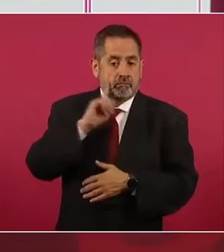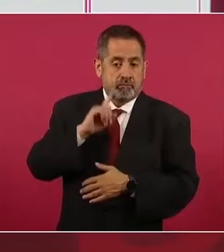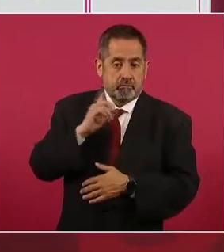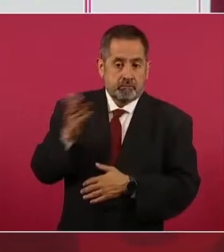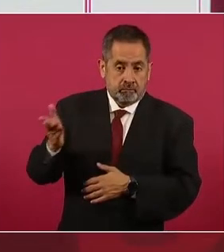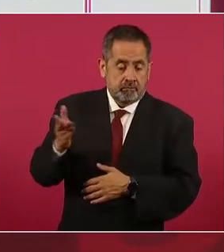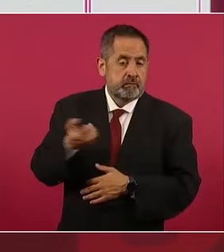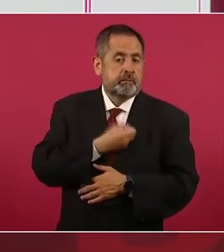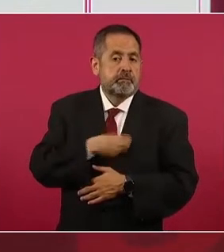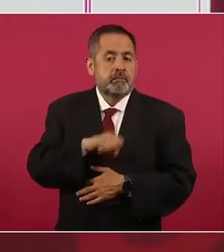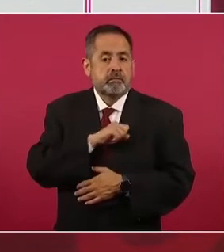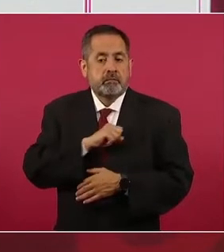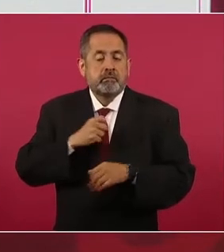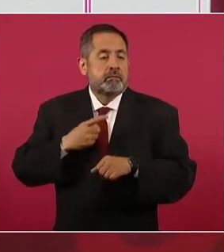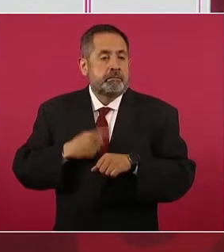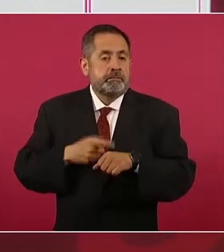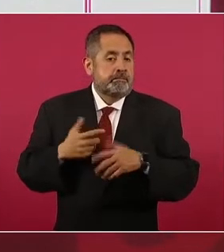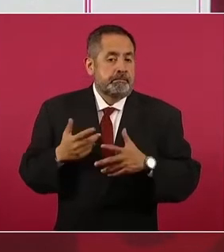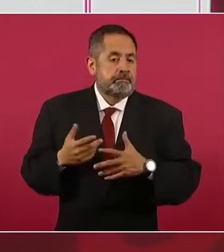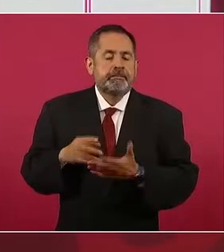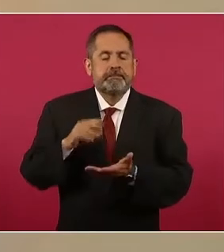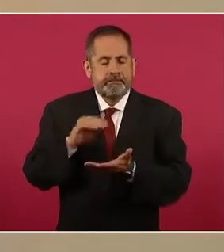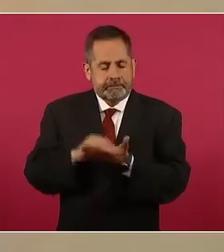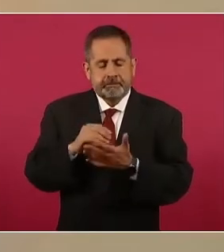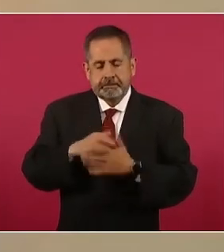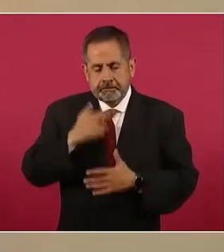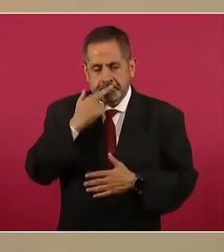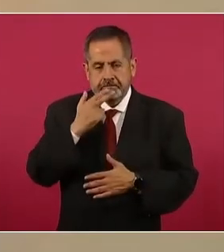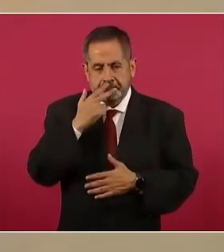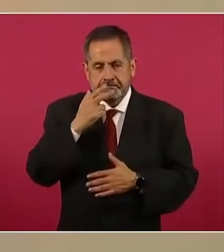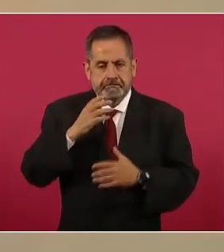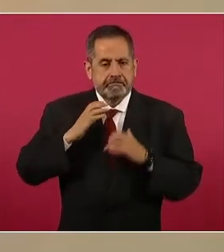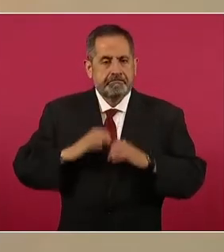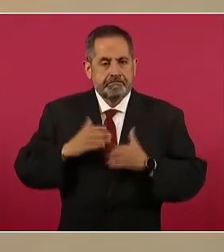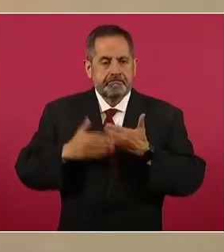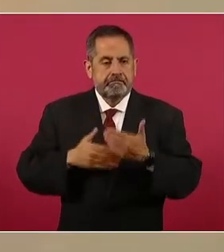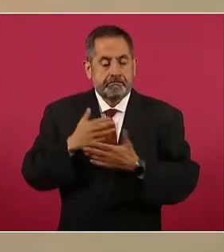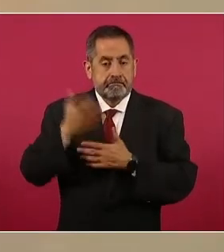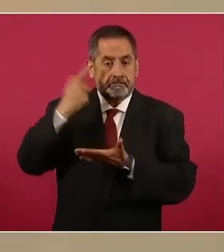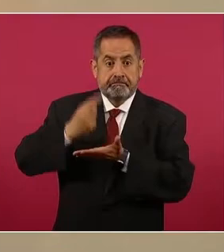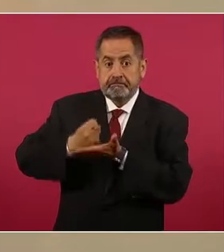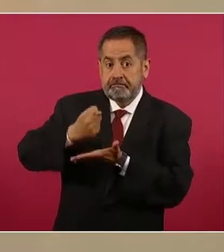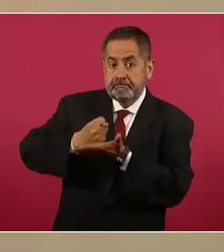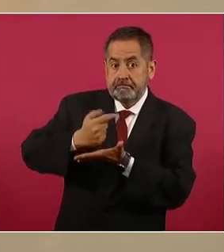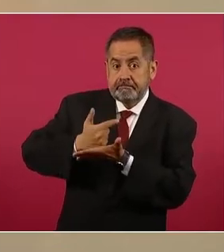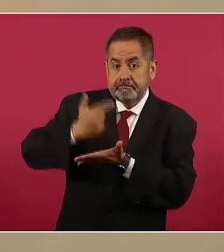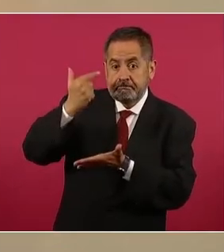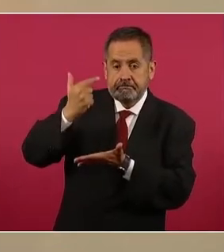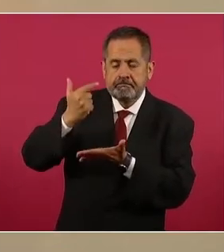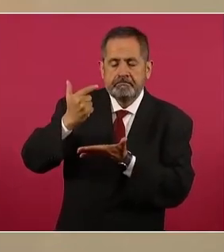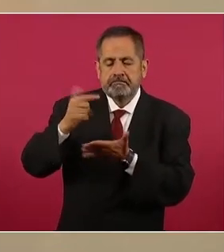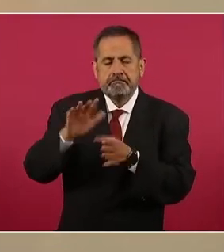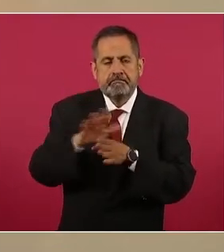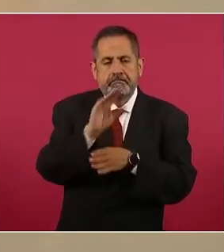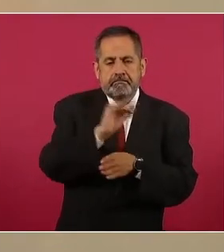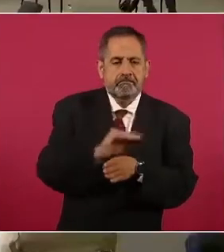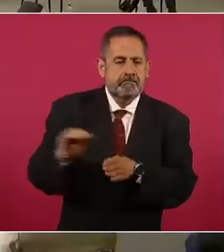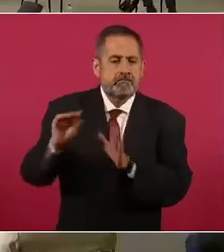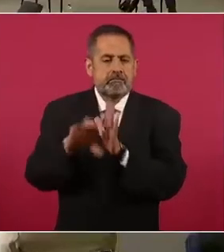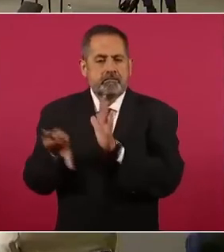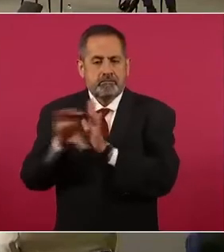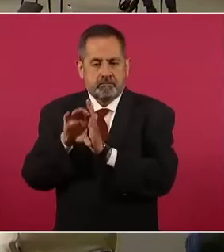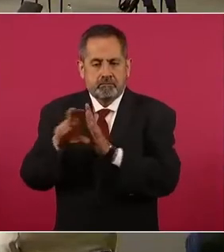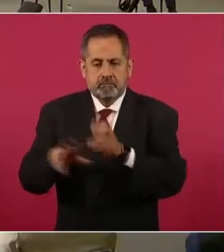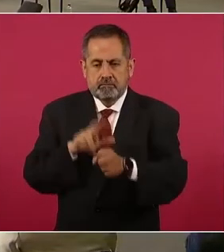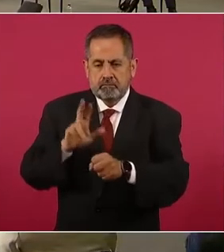compañera periodista, ha seguido su constante mejoría, pasando de terapia intensiva a un cuarto convencional en el